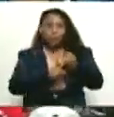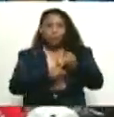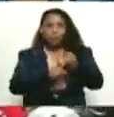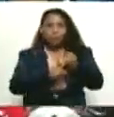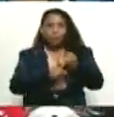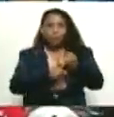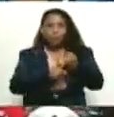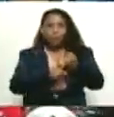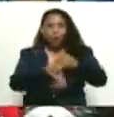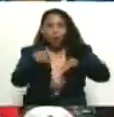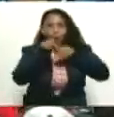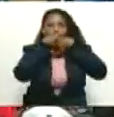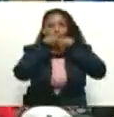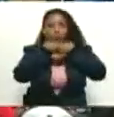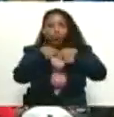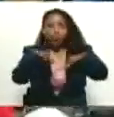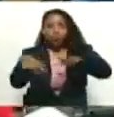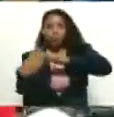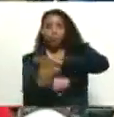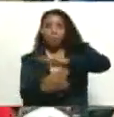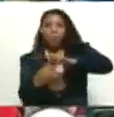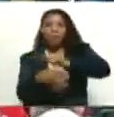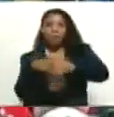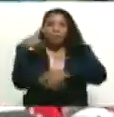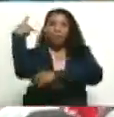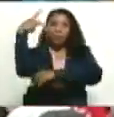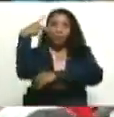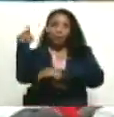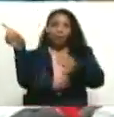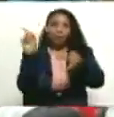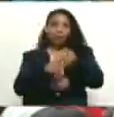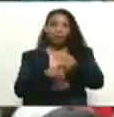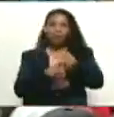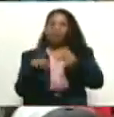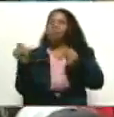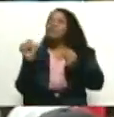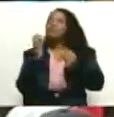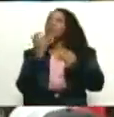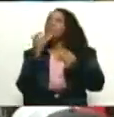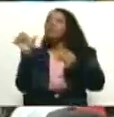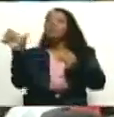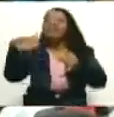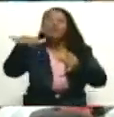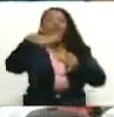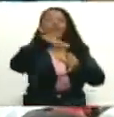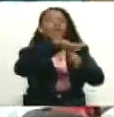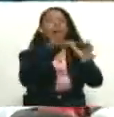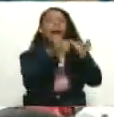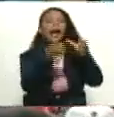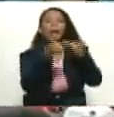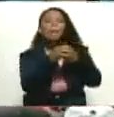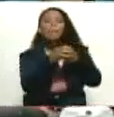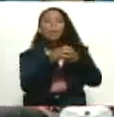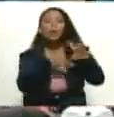a las estructuras parroquiales. ¿Dónde están, por ejemplo, los equipos